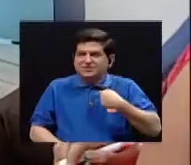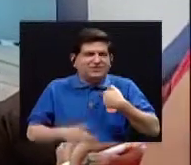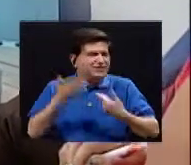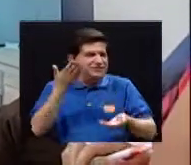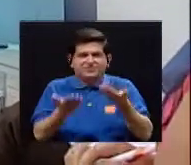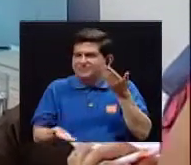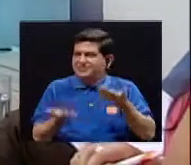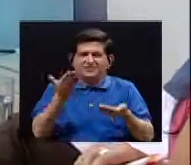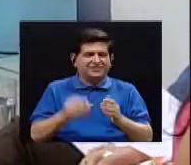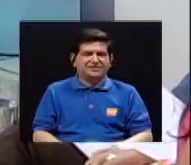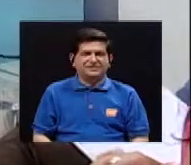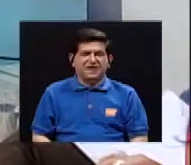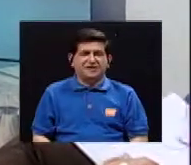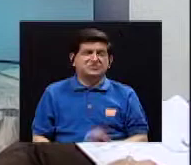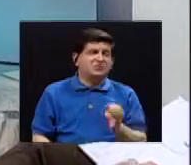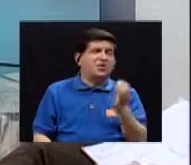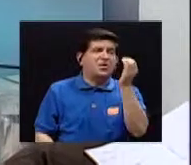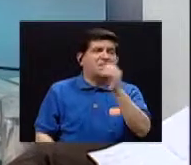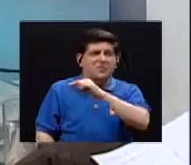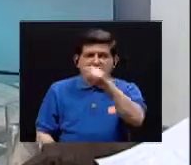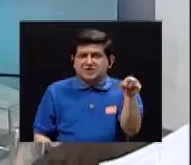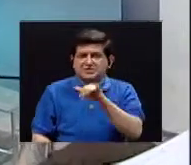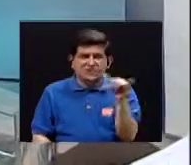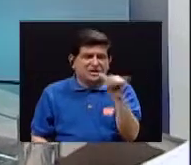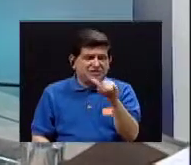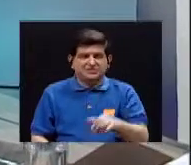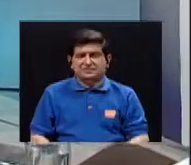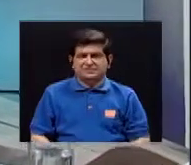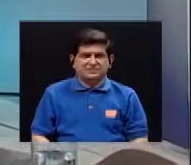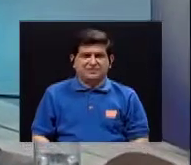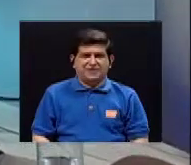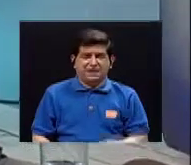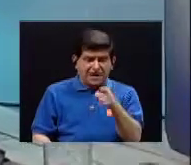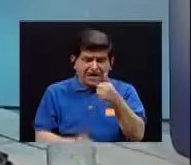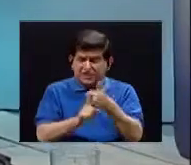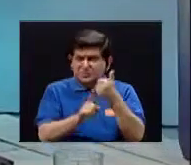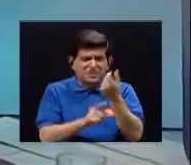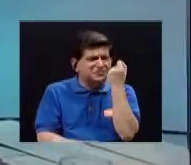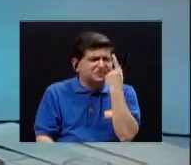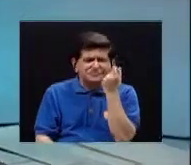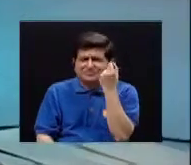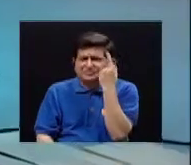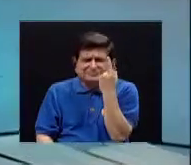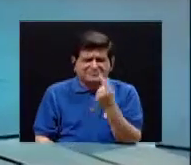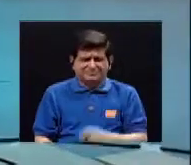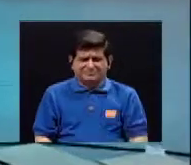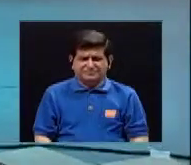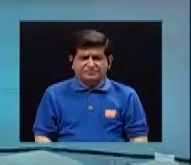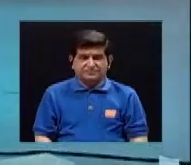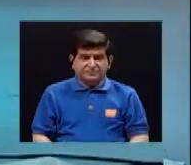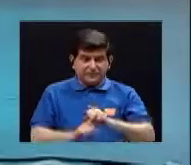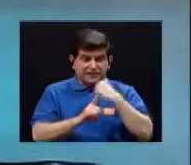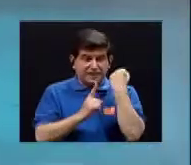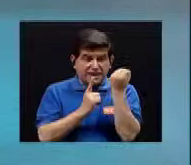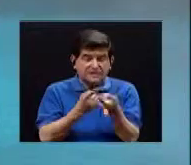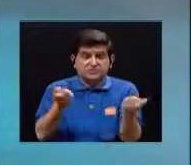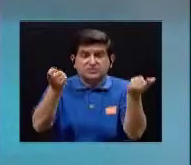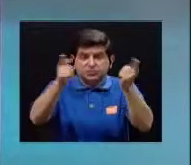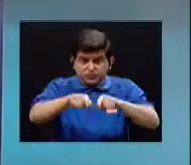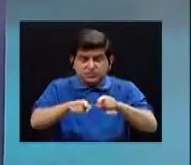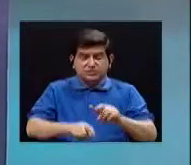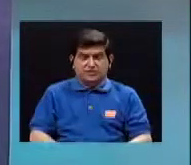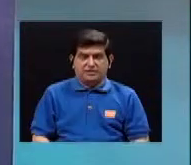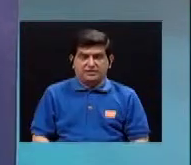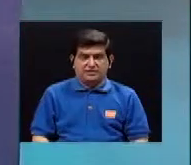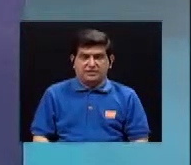muchas cosas que yo no o sea por jóvenes muchos de ellos también que ellos mismos no comprendían del tamaño de